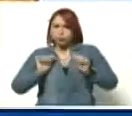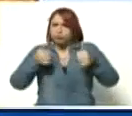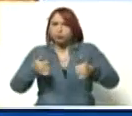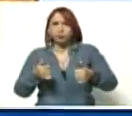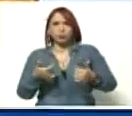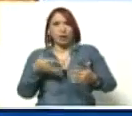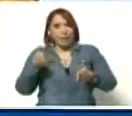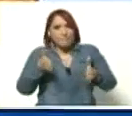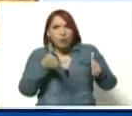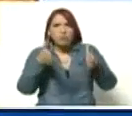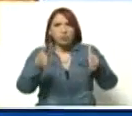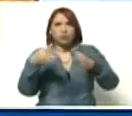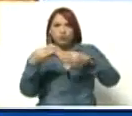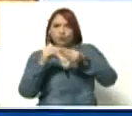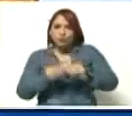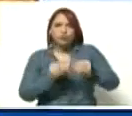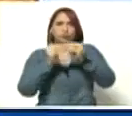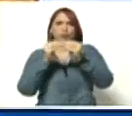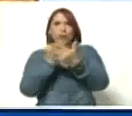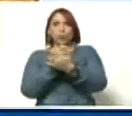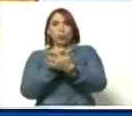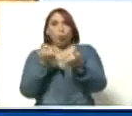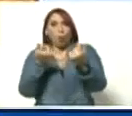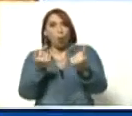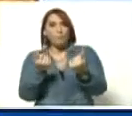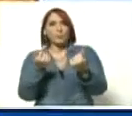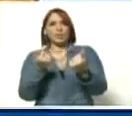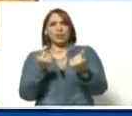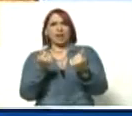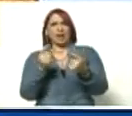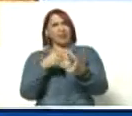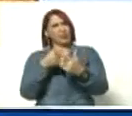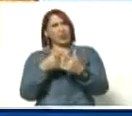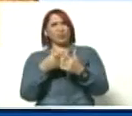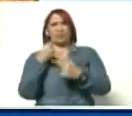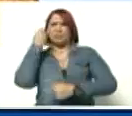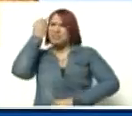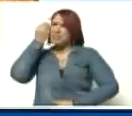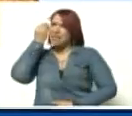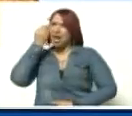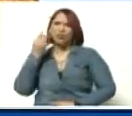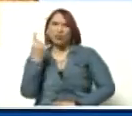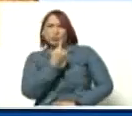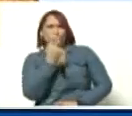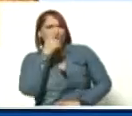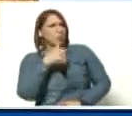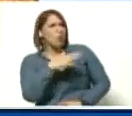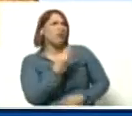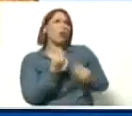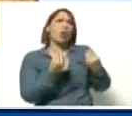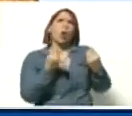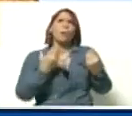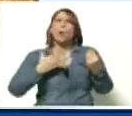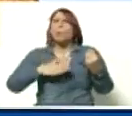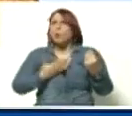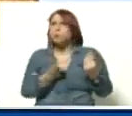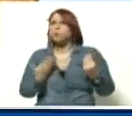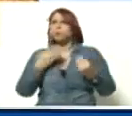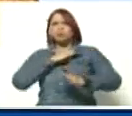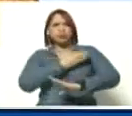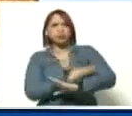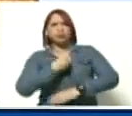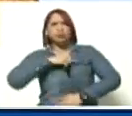este camino de la recuperación económica, en lugar de estar pensando como un solo pueblo, cómo podemos fortalecer